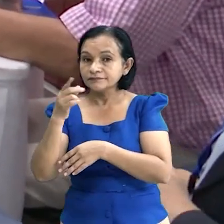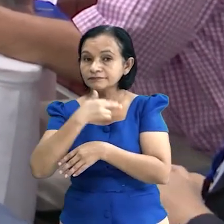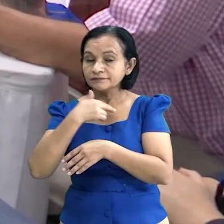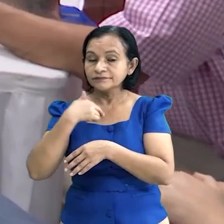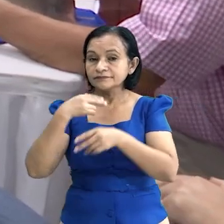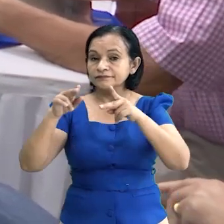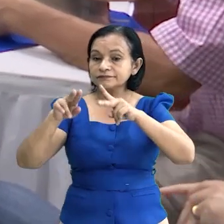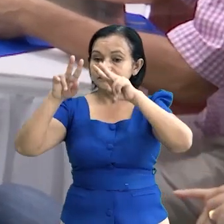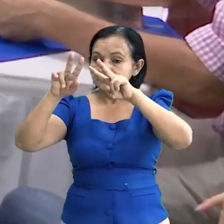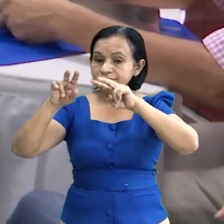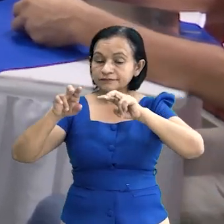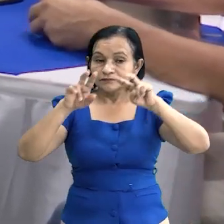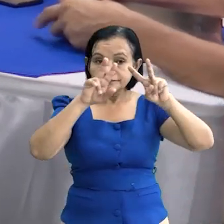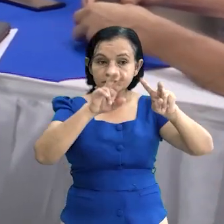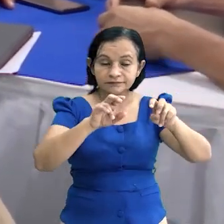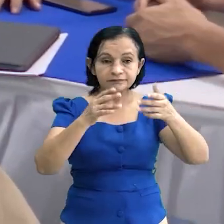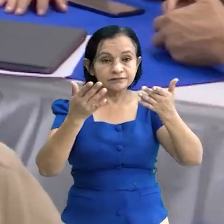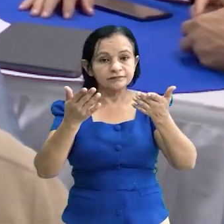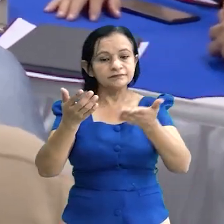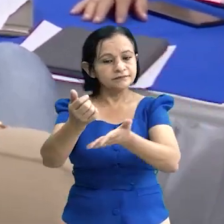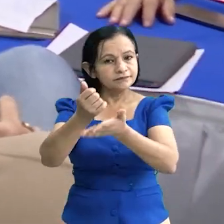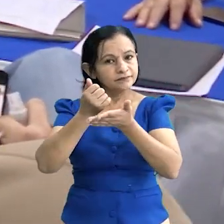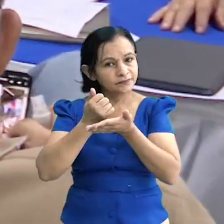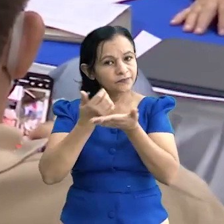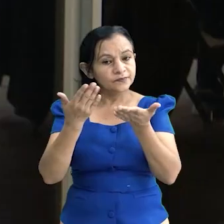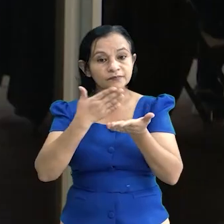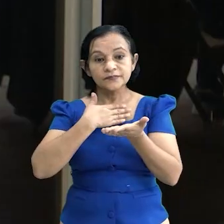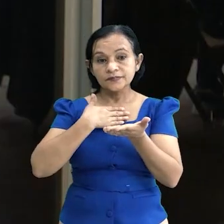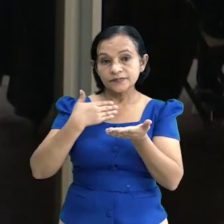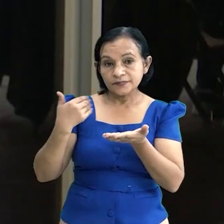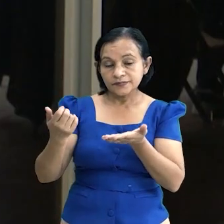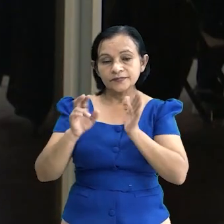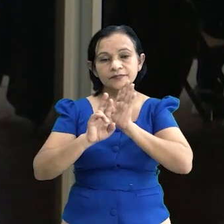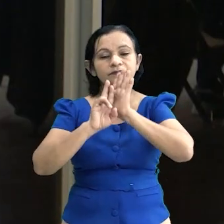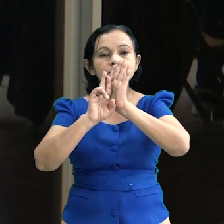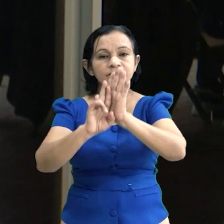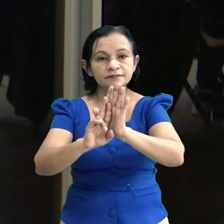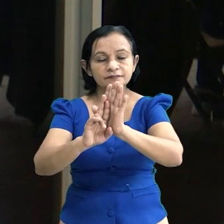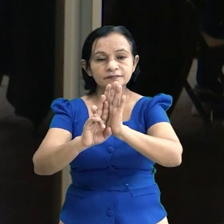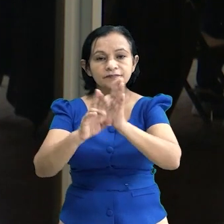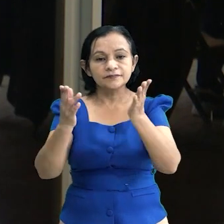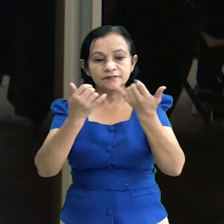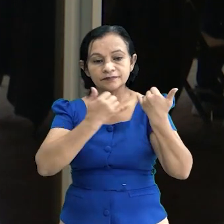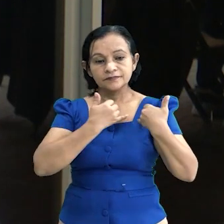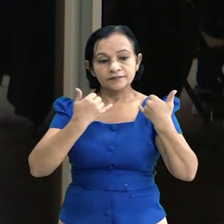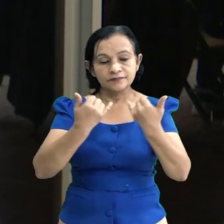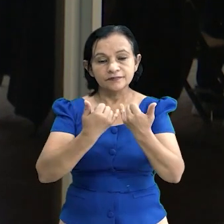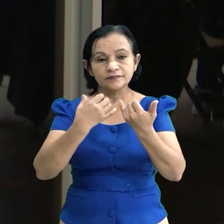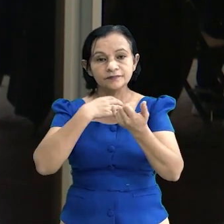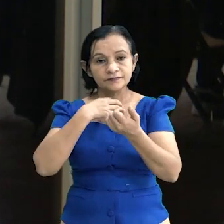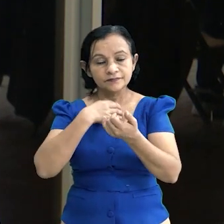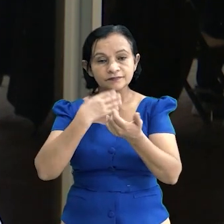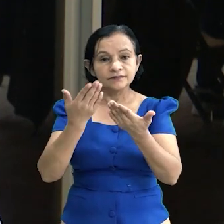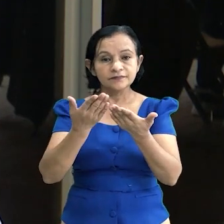una evaluación en cuanto a FOA, nos va a permitir mejorar nuestra respuesta, tanto como instituciones, al interno